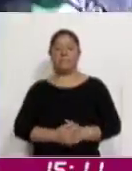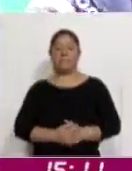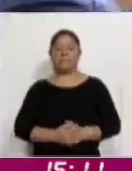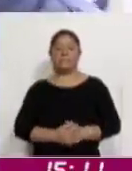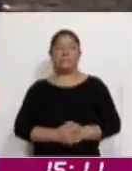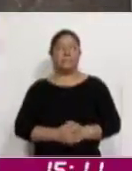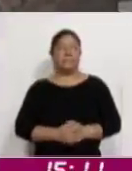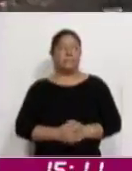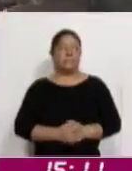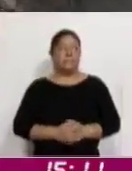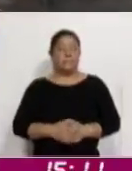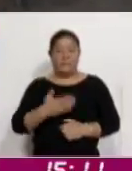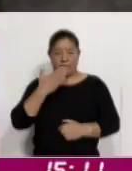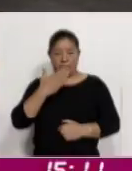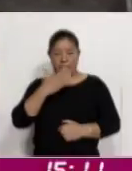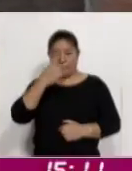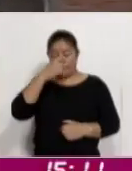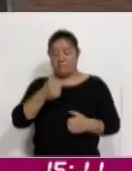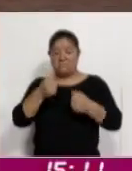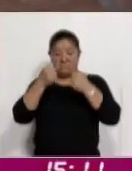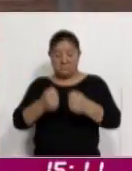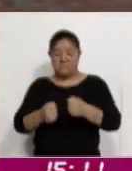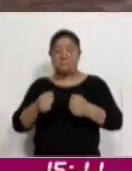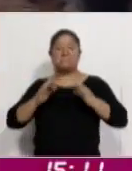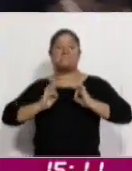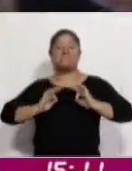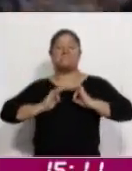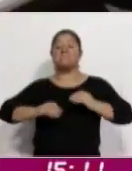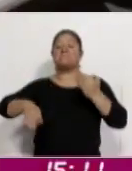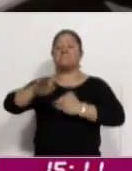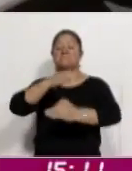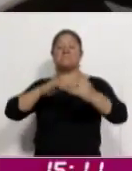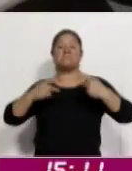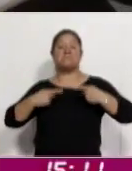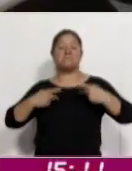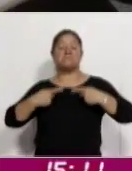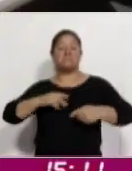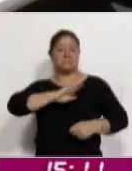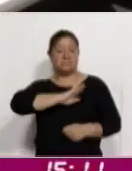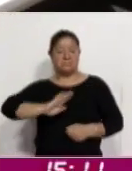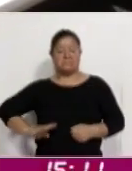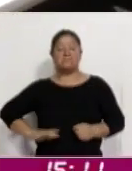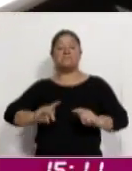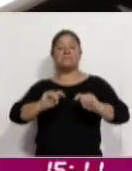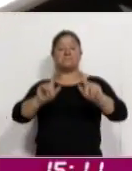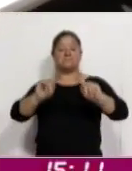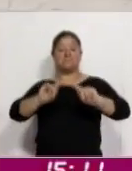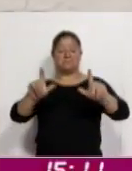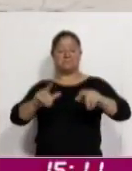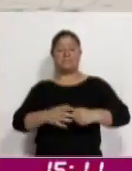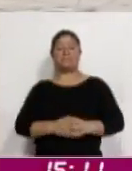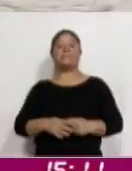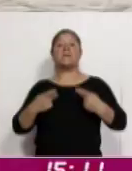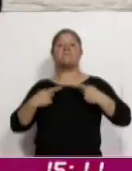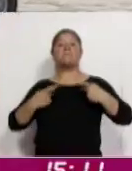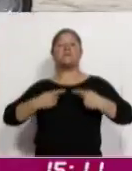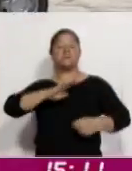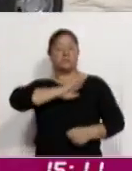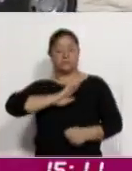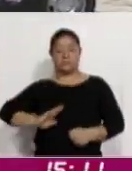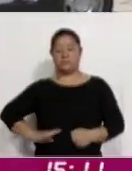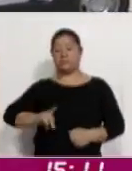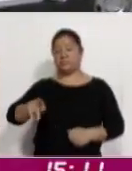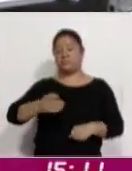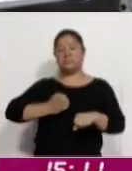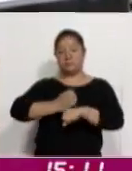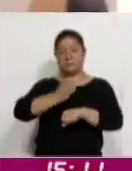Bien, y para garantizar la tranquilidad de los habitantes del municipio de Tlaxcala, elementos municipales y estatales